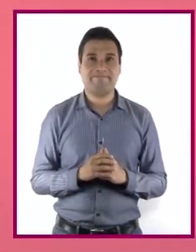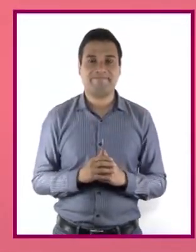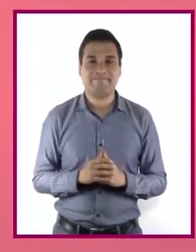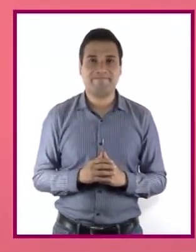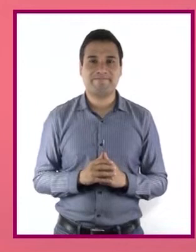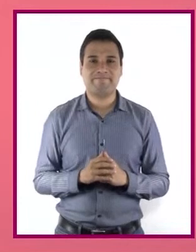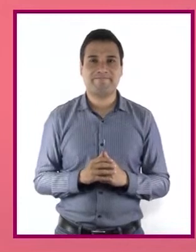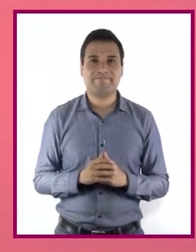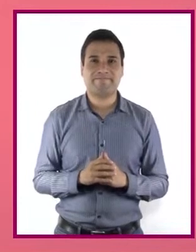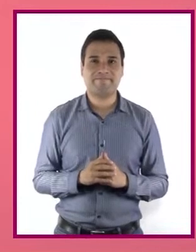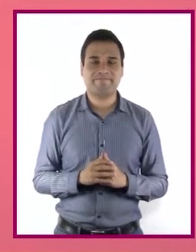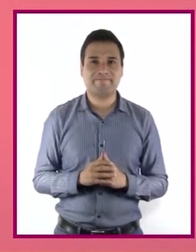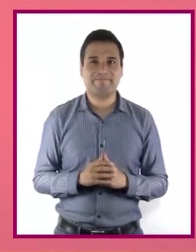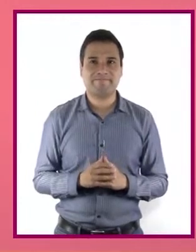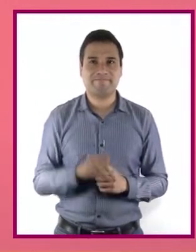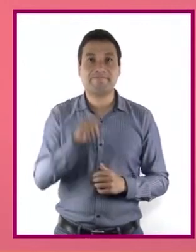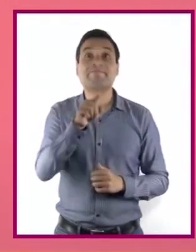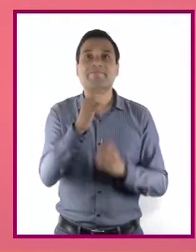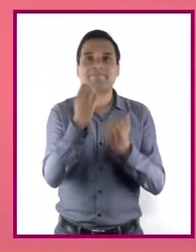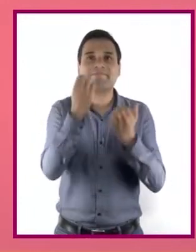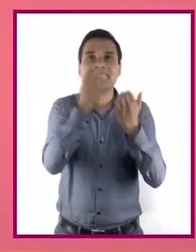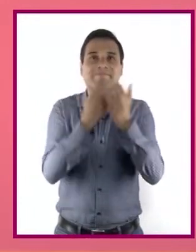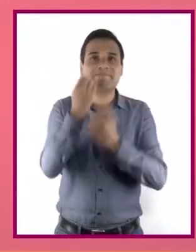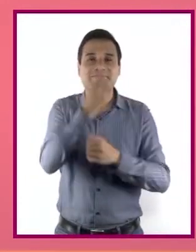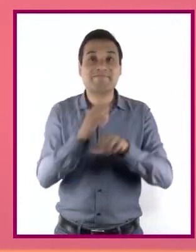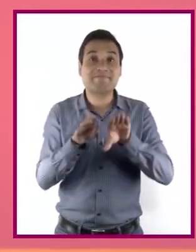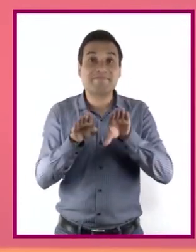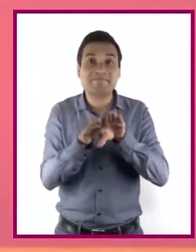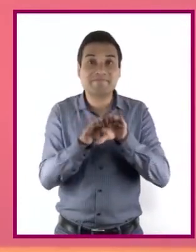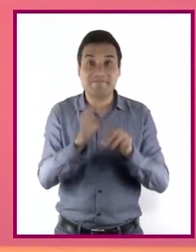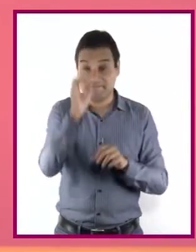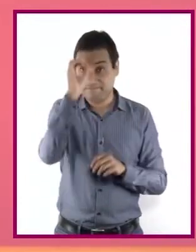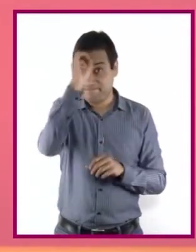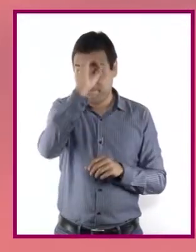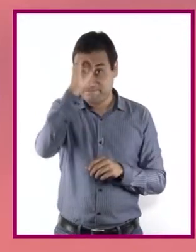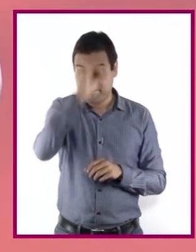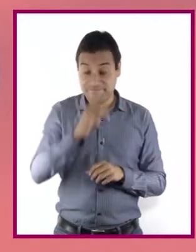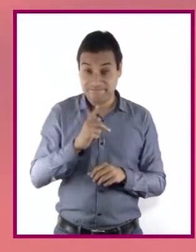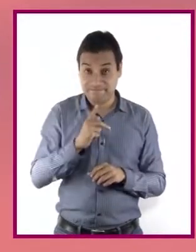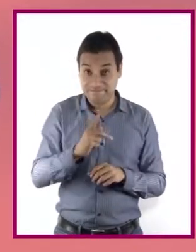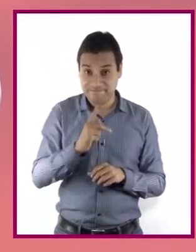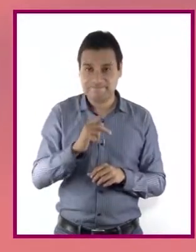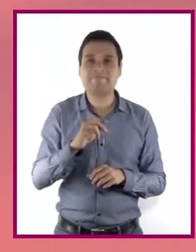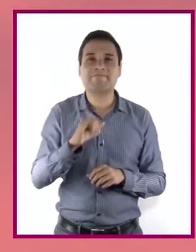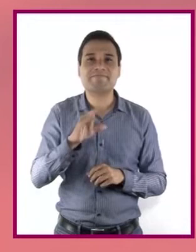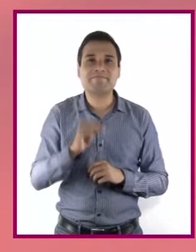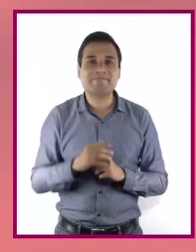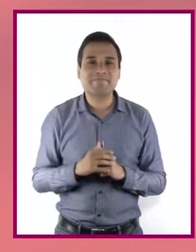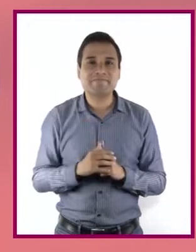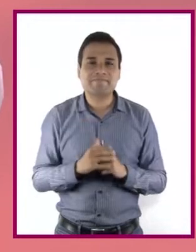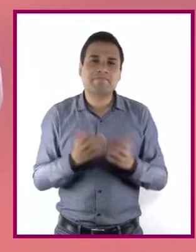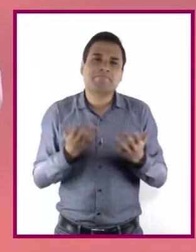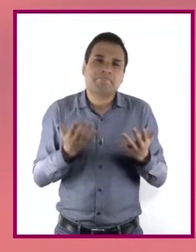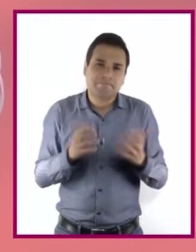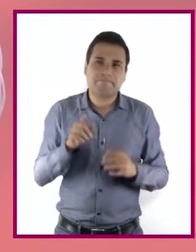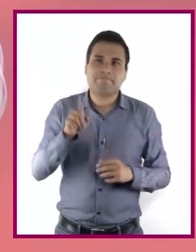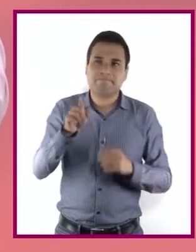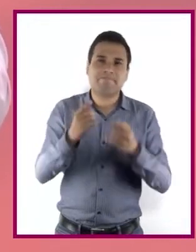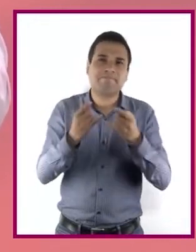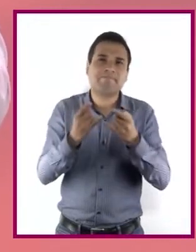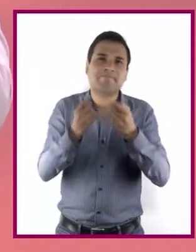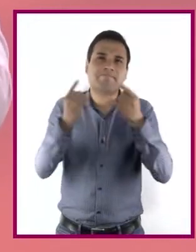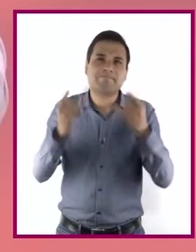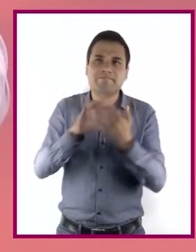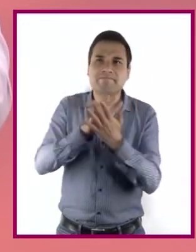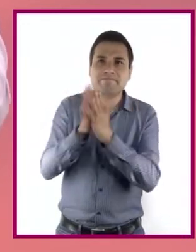lado, ¿cómo fue su evaluación? ¿Llegaron a las mismas conclusiones que nosotros? Desde luego, esta adaptación de Edward el